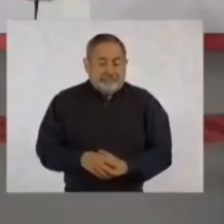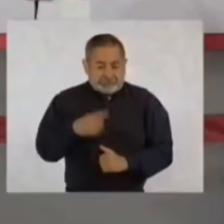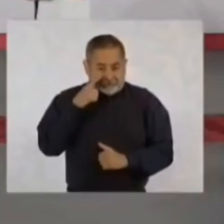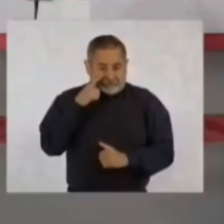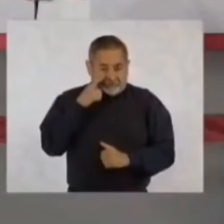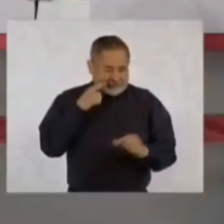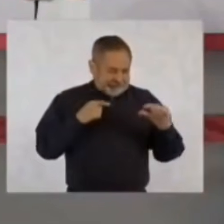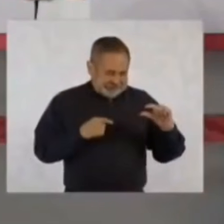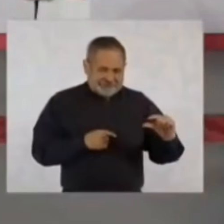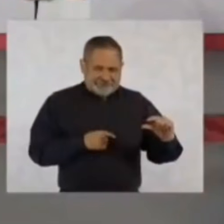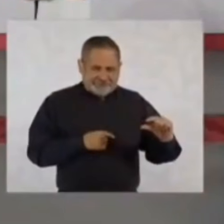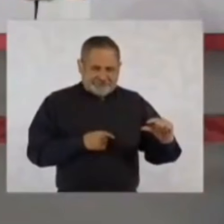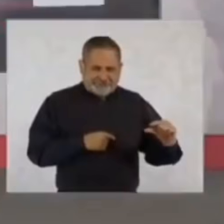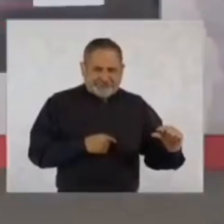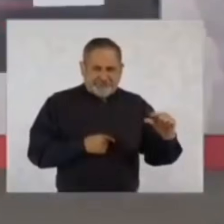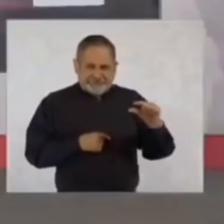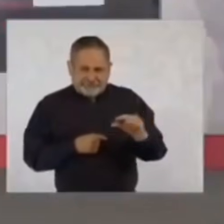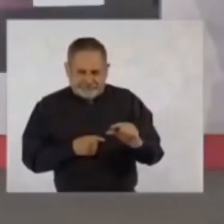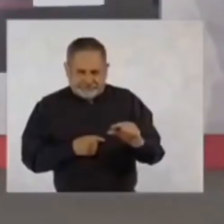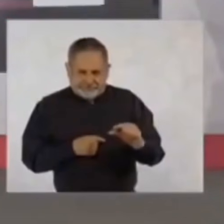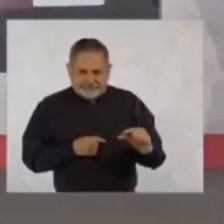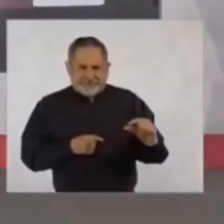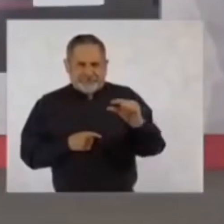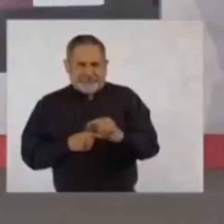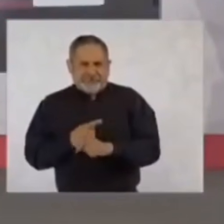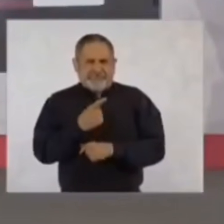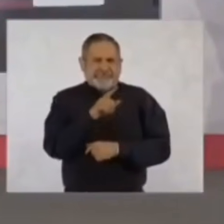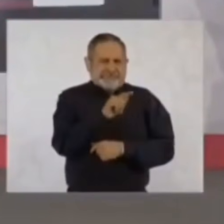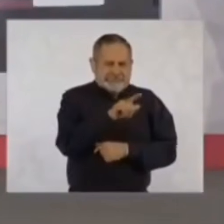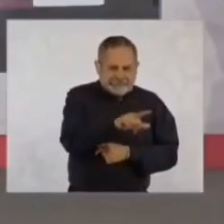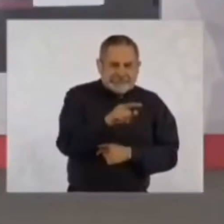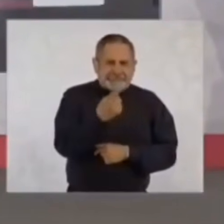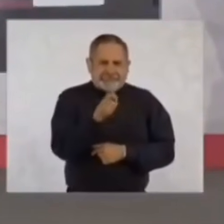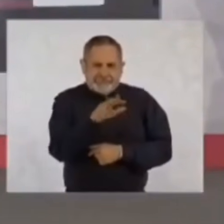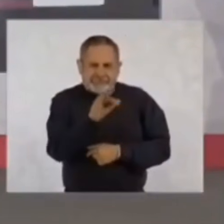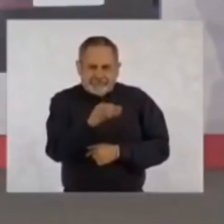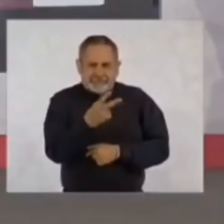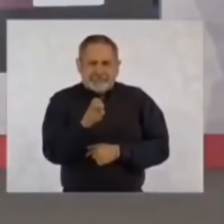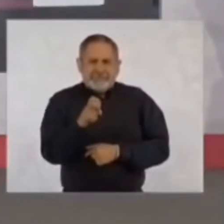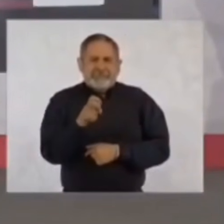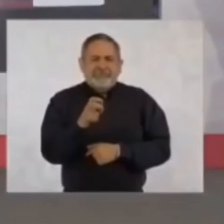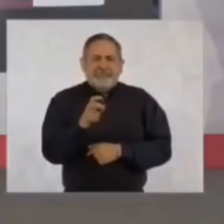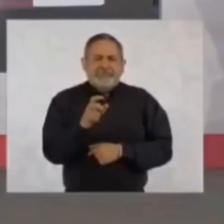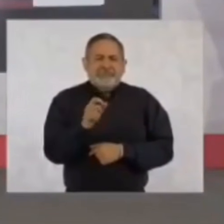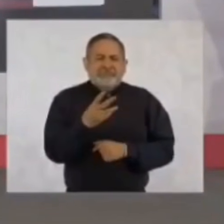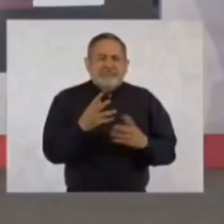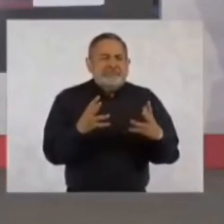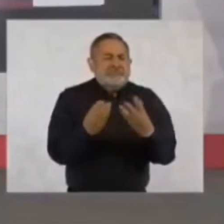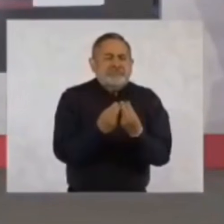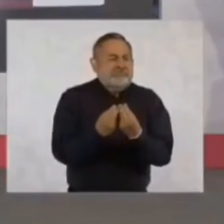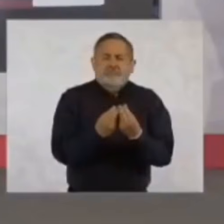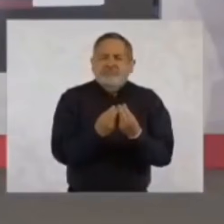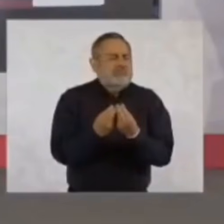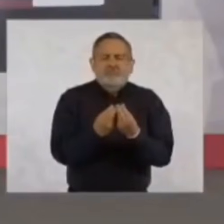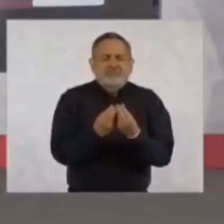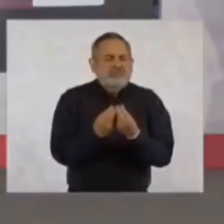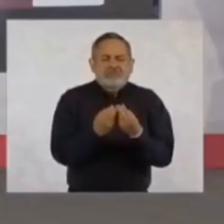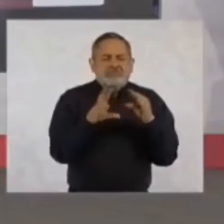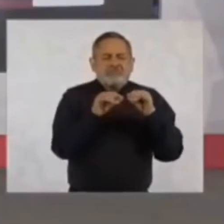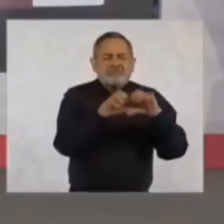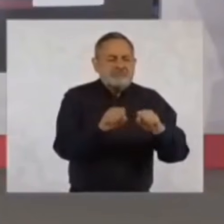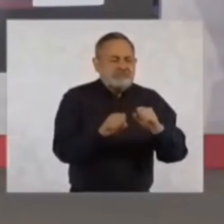Si sumamos esto, los 77 más los 140 más los 224, es menor que